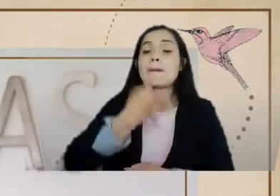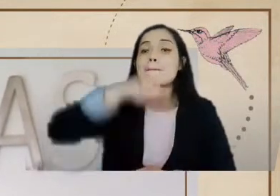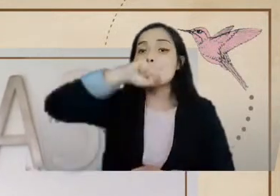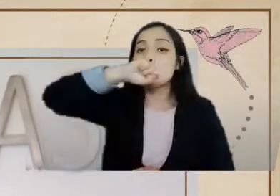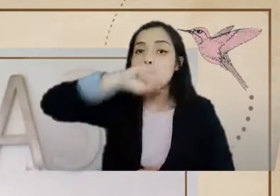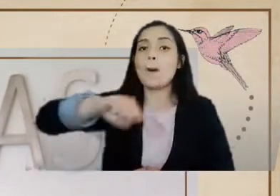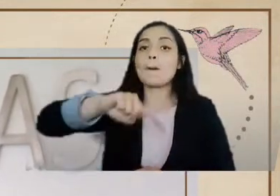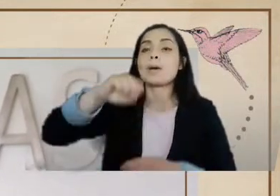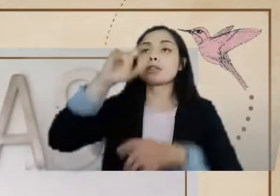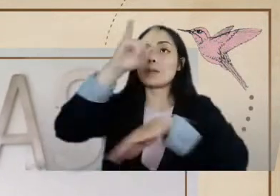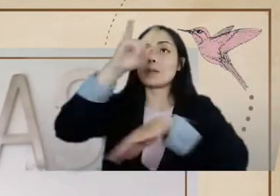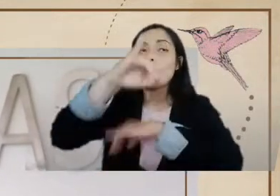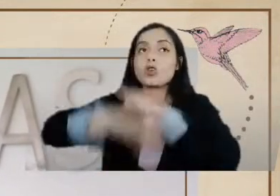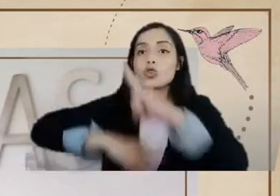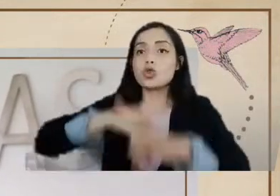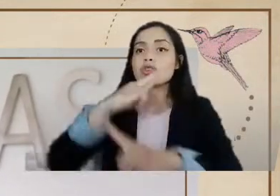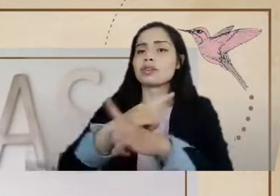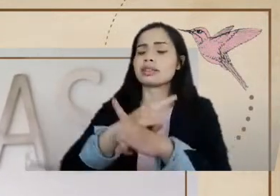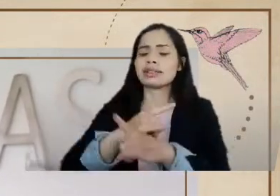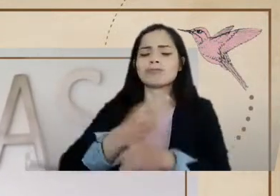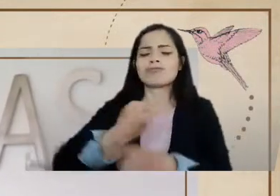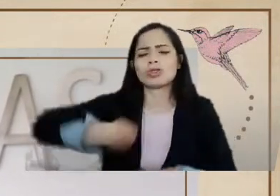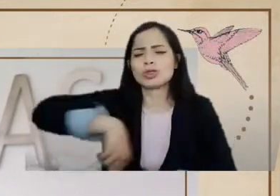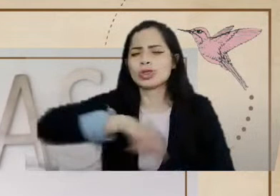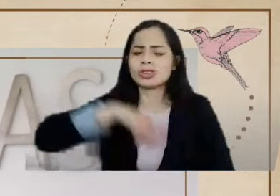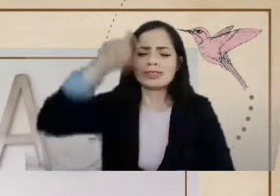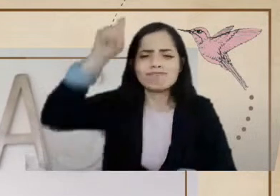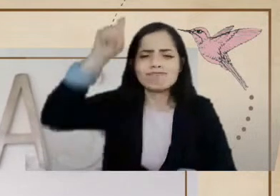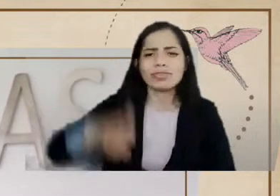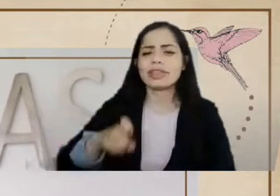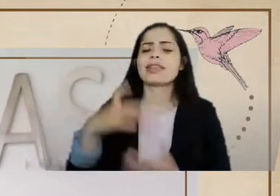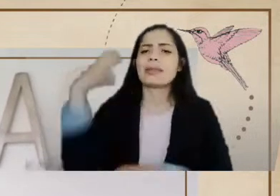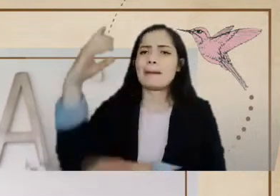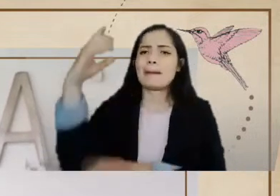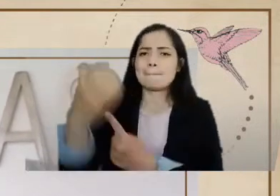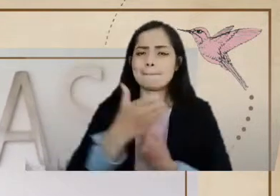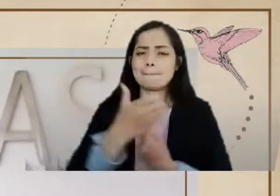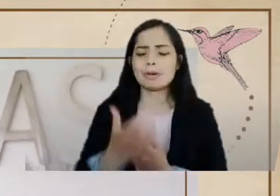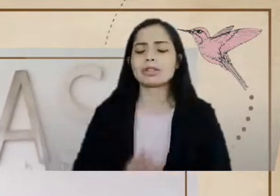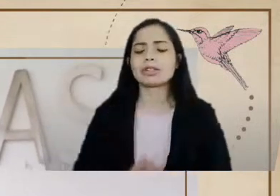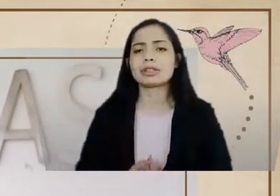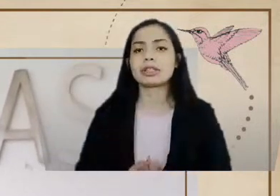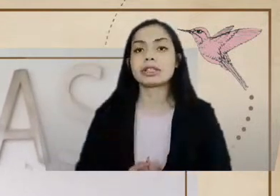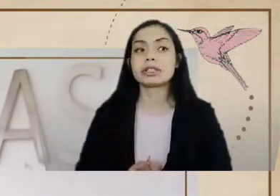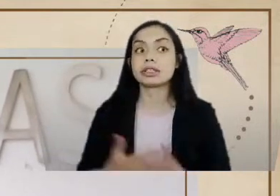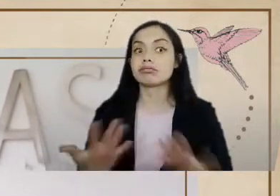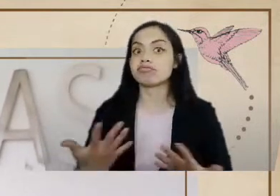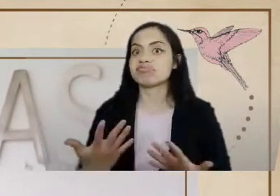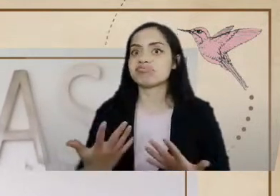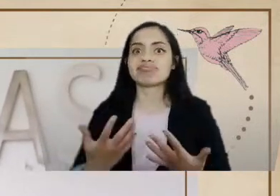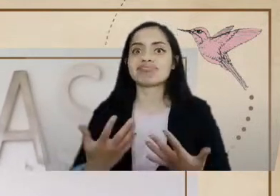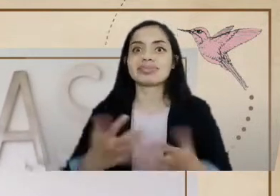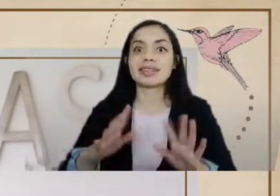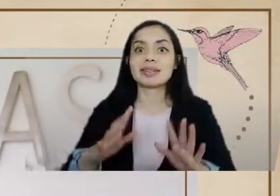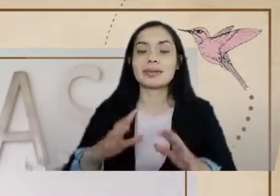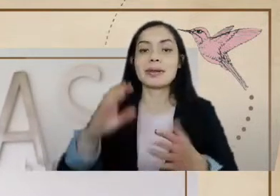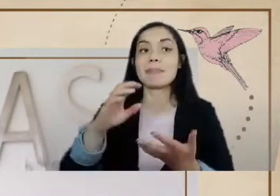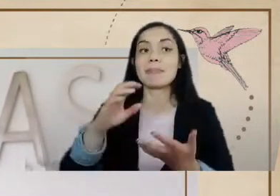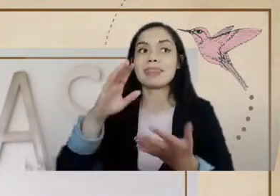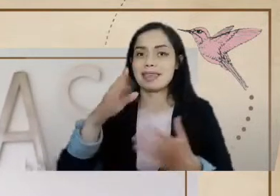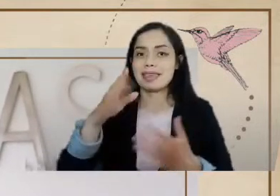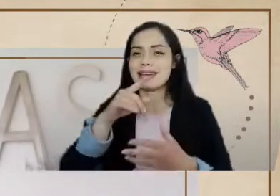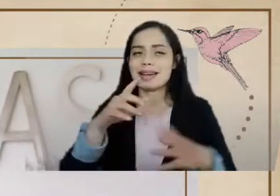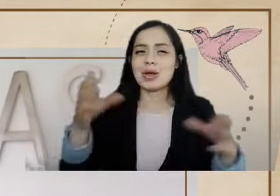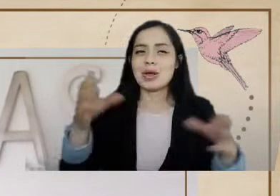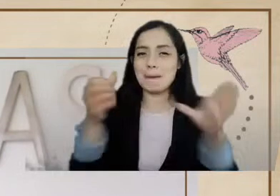El documental fue realizado durante una de las expediciones Bio, Alas, Cantos y Colores, que tiene como objetivo generar información sobre el impacto de las